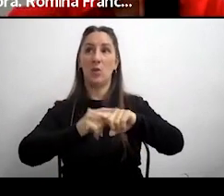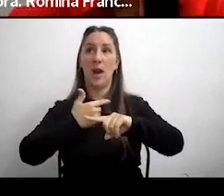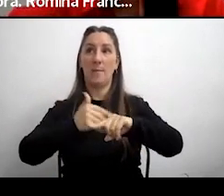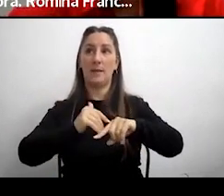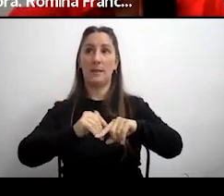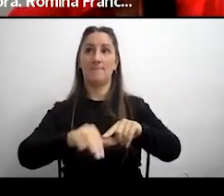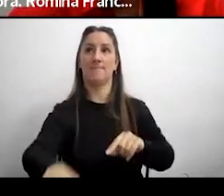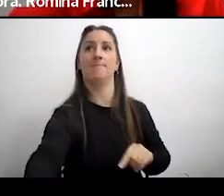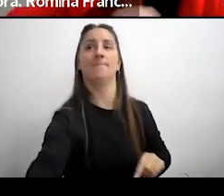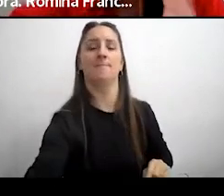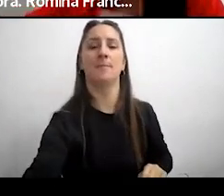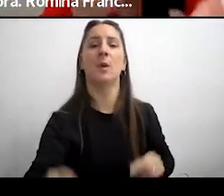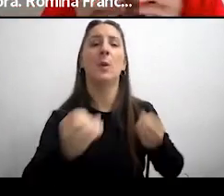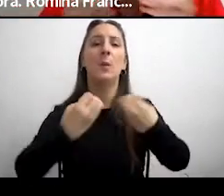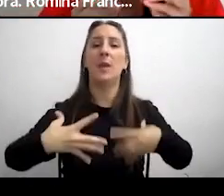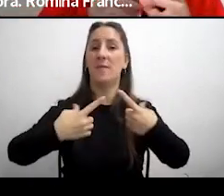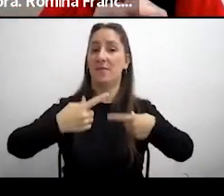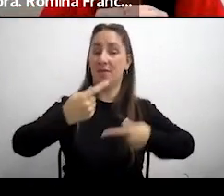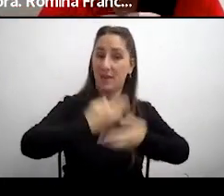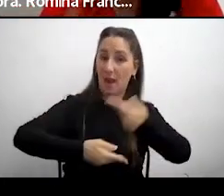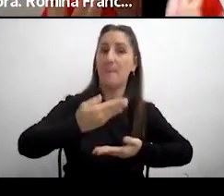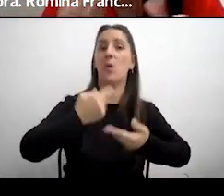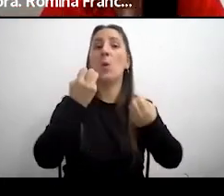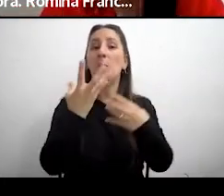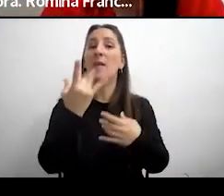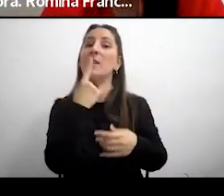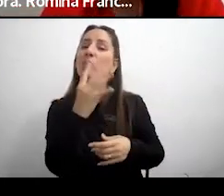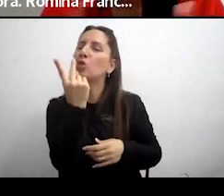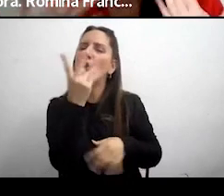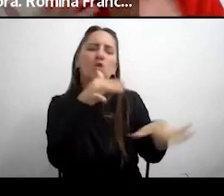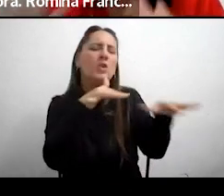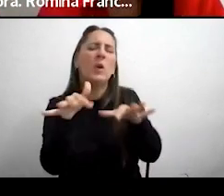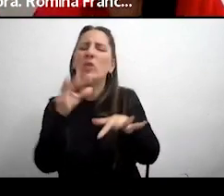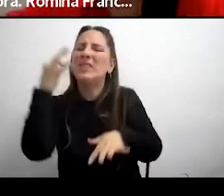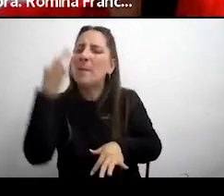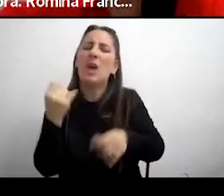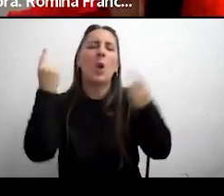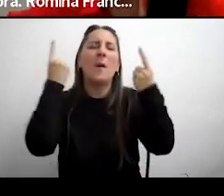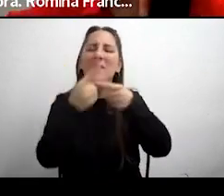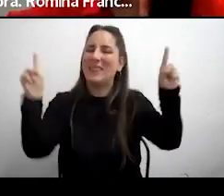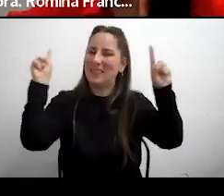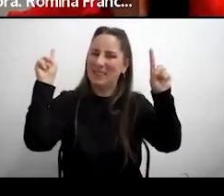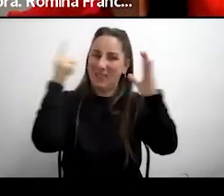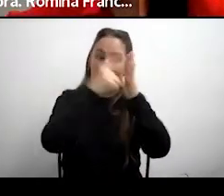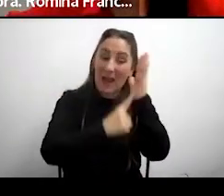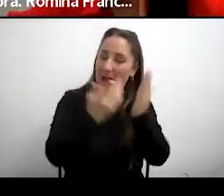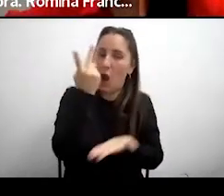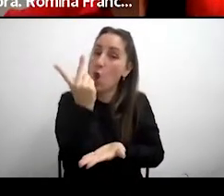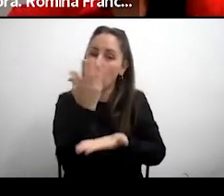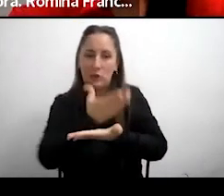la afectación de un bien de cambio o bien de uso, son dos situaciones particulares que son como una excepción a esta regla general.